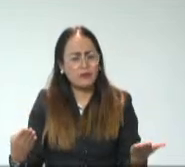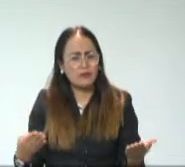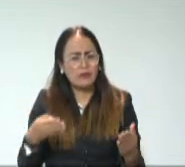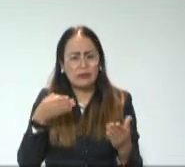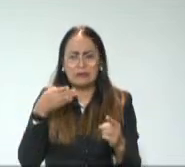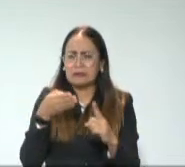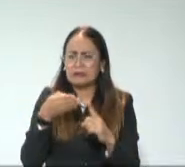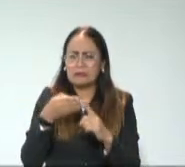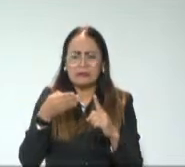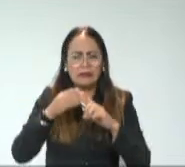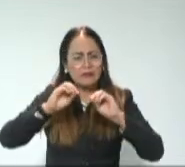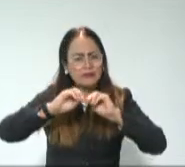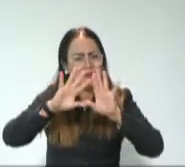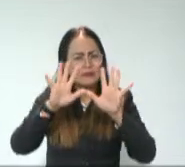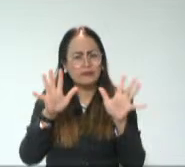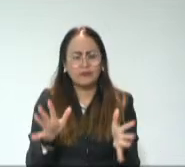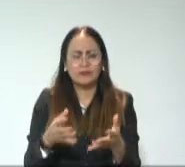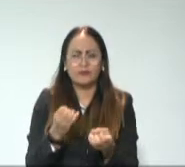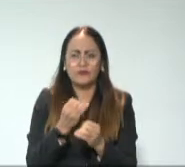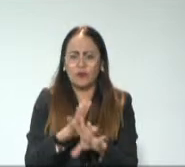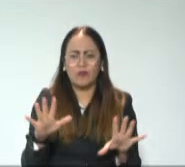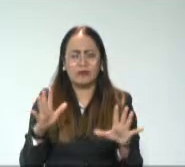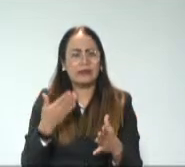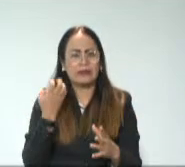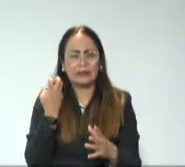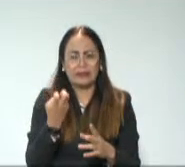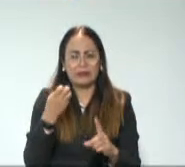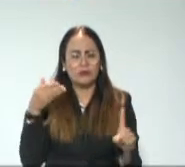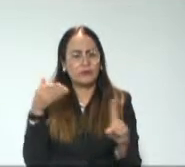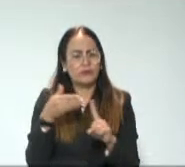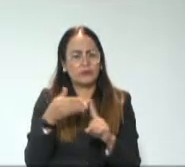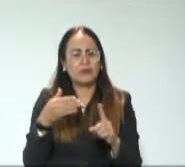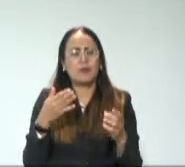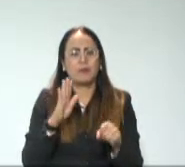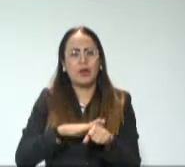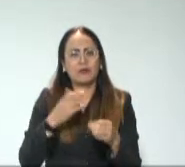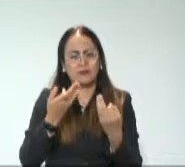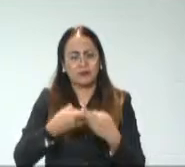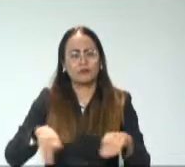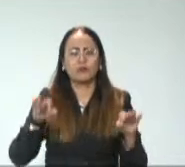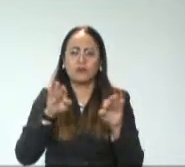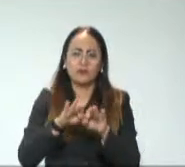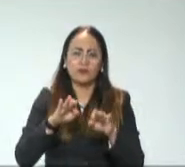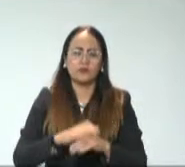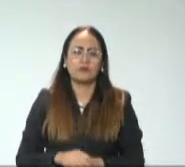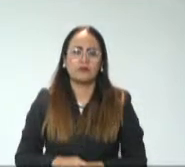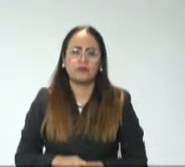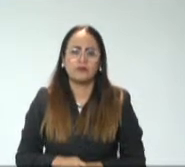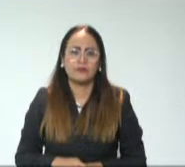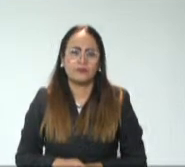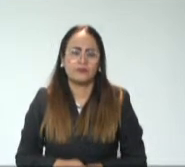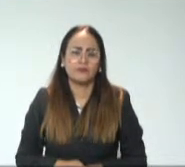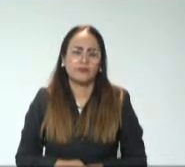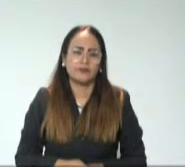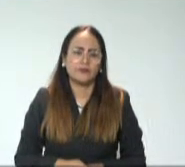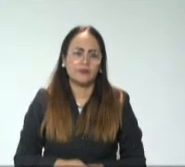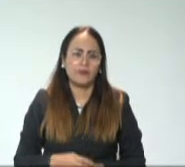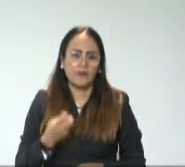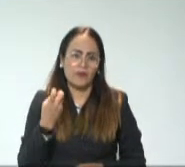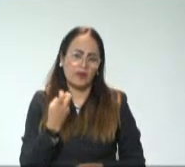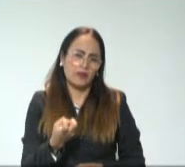transparencia también es parte central y esto nos permite hablar de un marco de acción